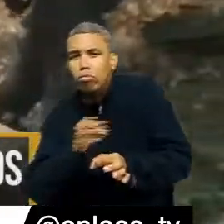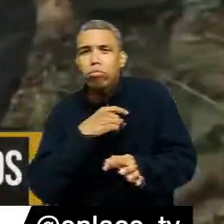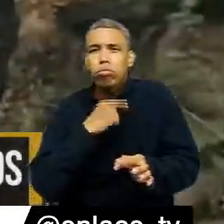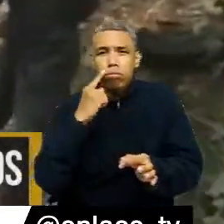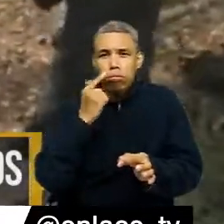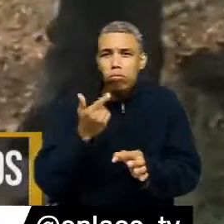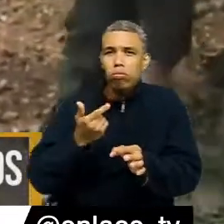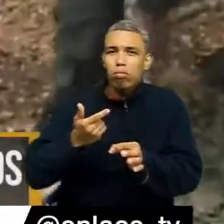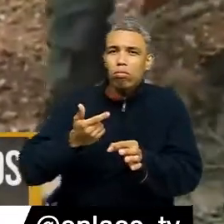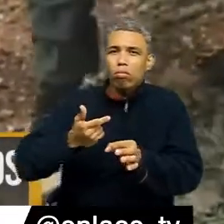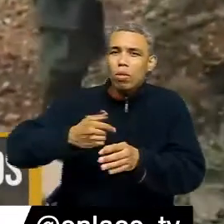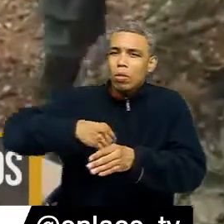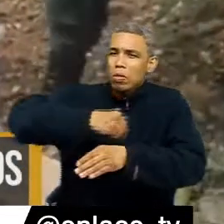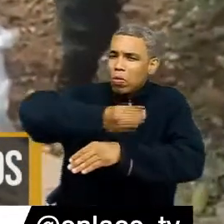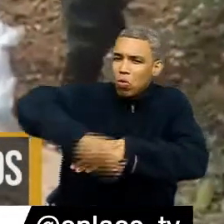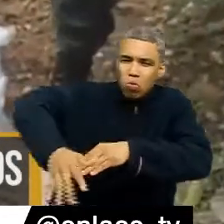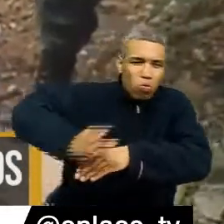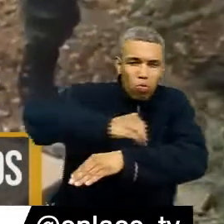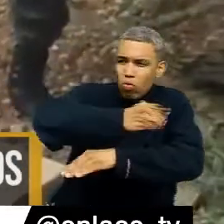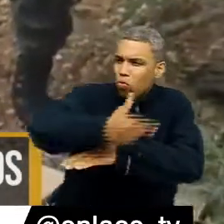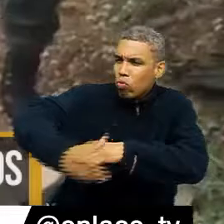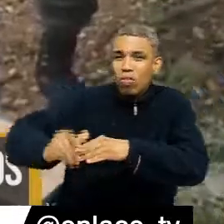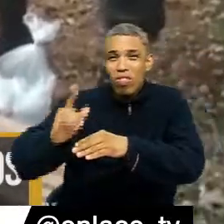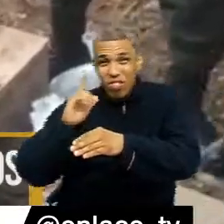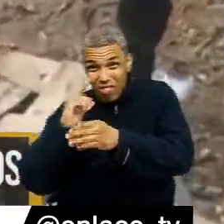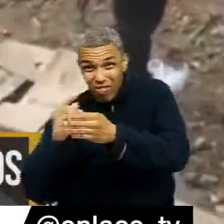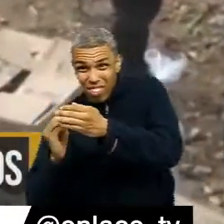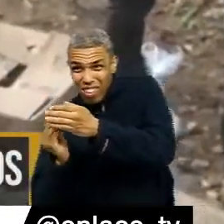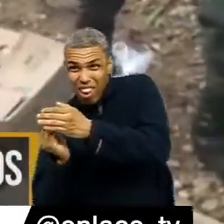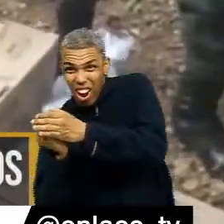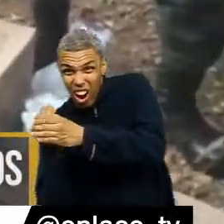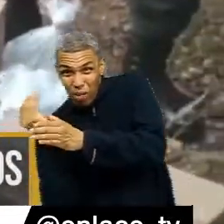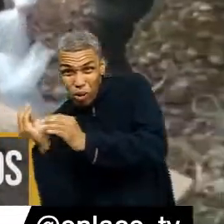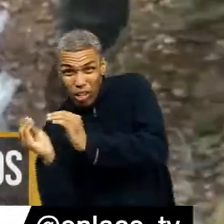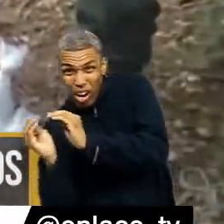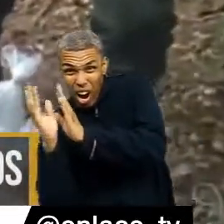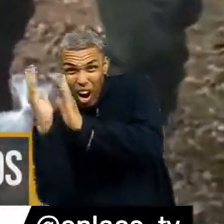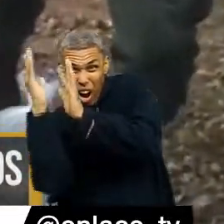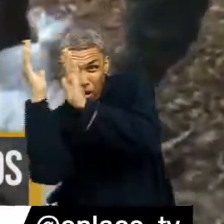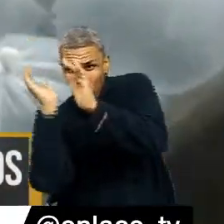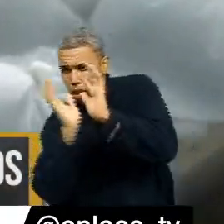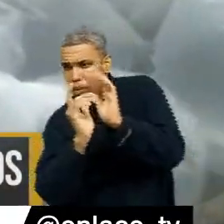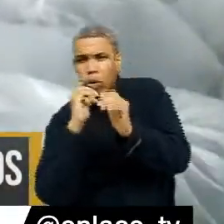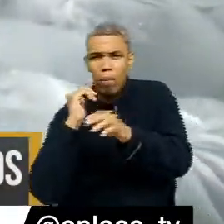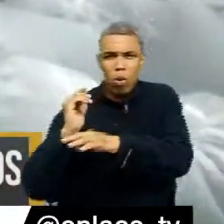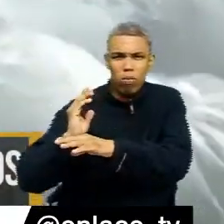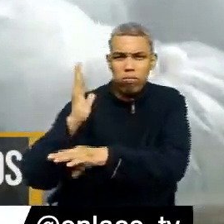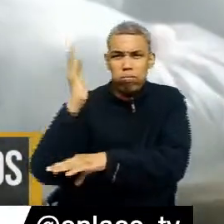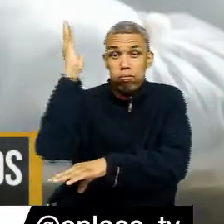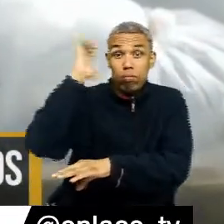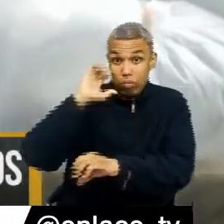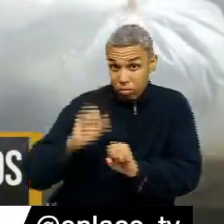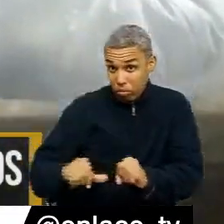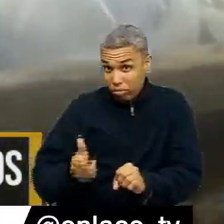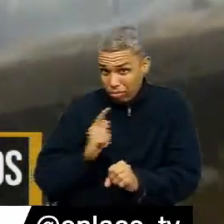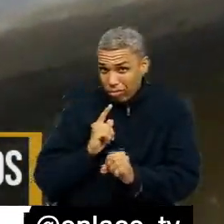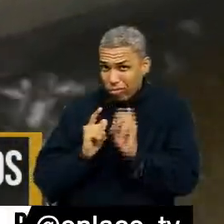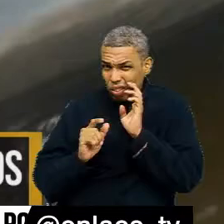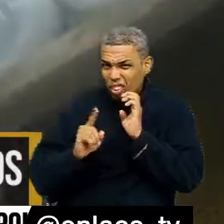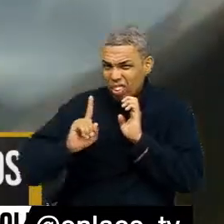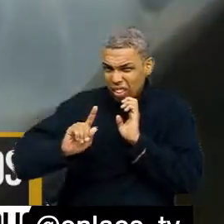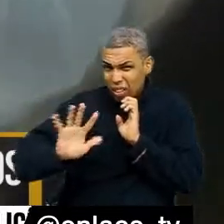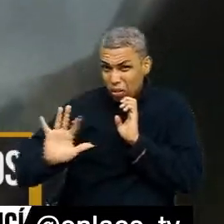de 150 árboles. Ustedes han recuperado ciertos sectores de esta importante ciénaga afluente que pues nos surte a nosotros con